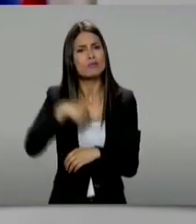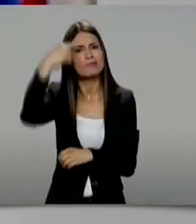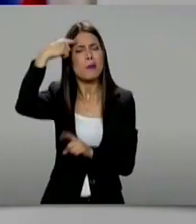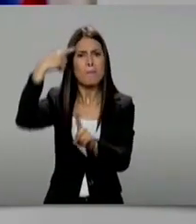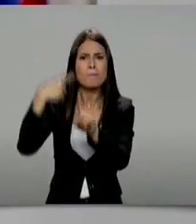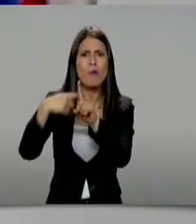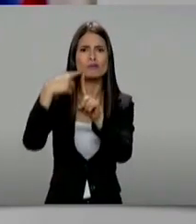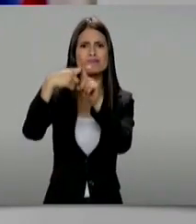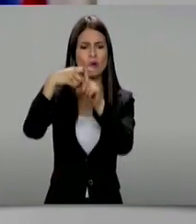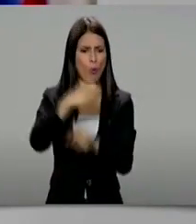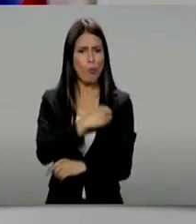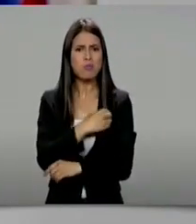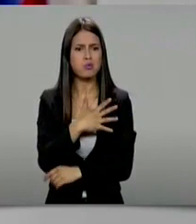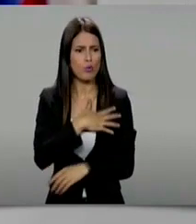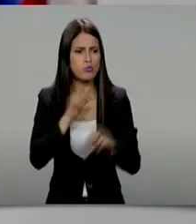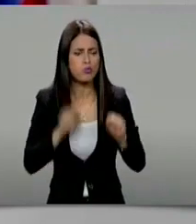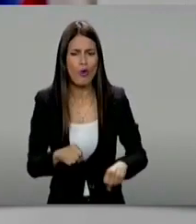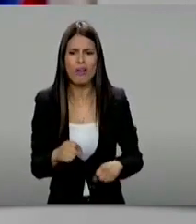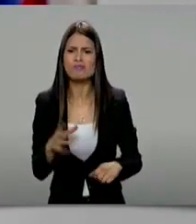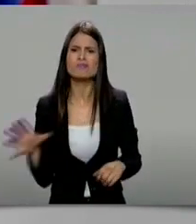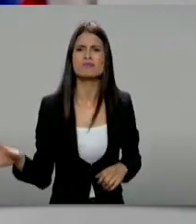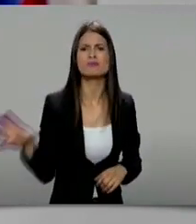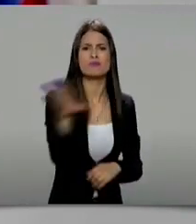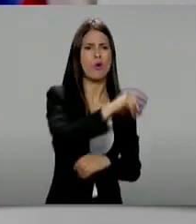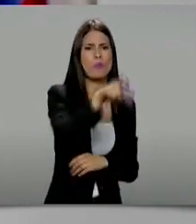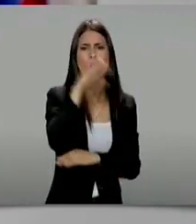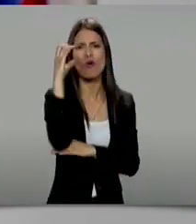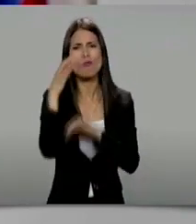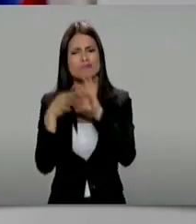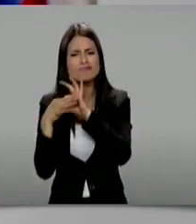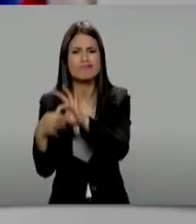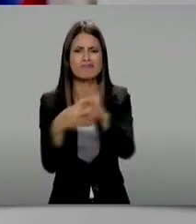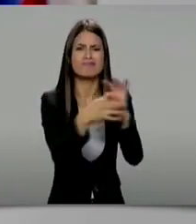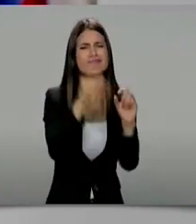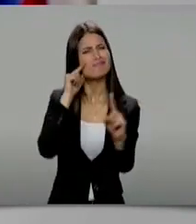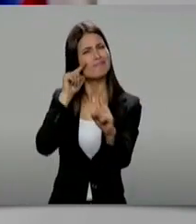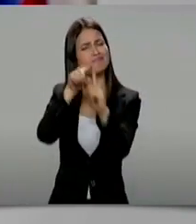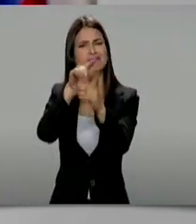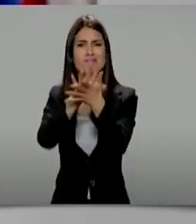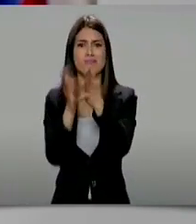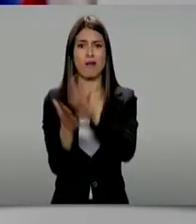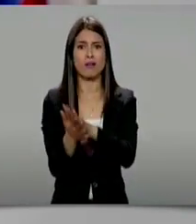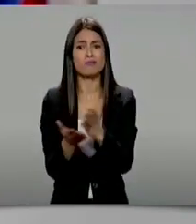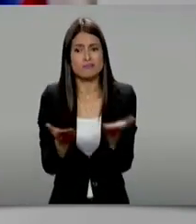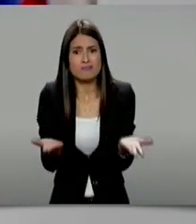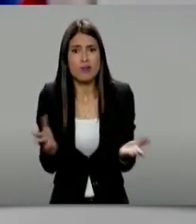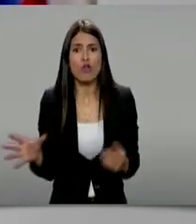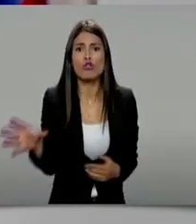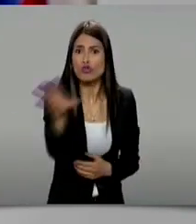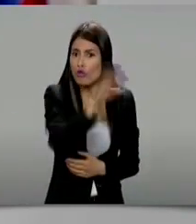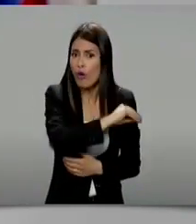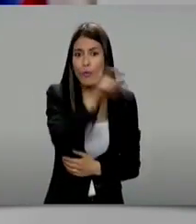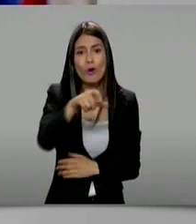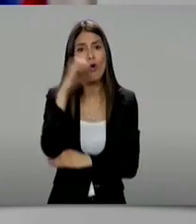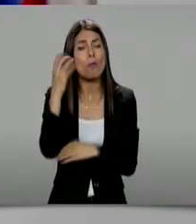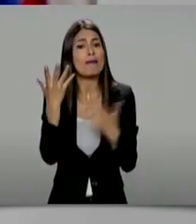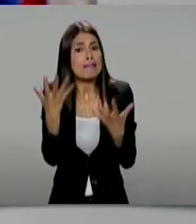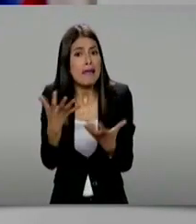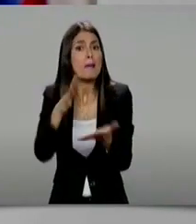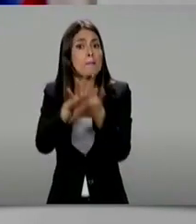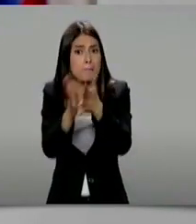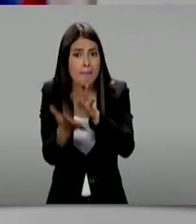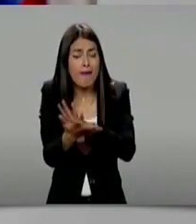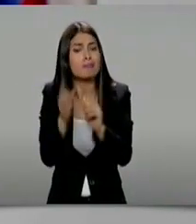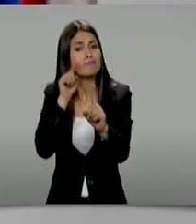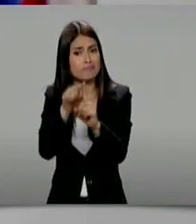unirnos alrededor del deseo de paz expresado por todos independientemente si votamos